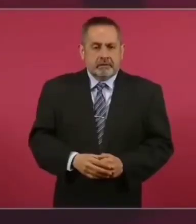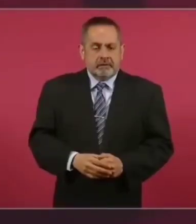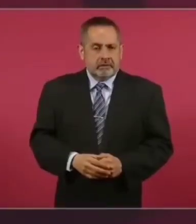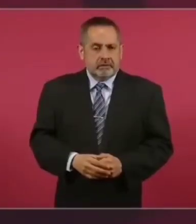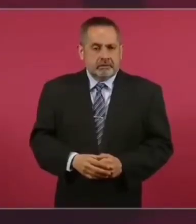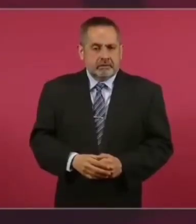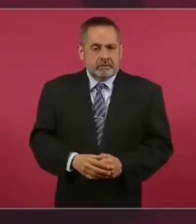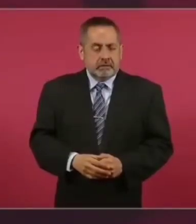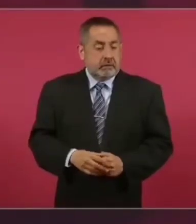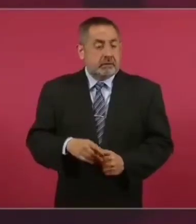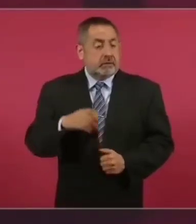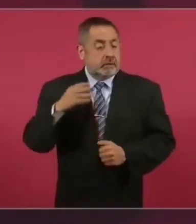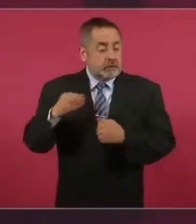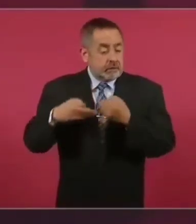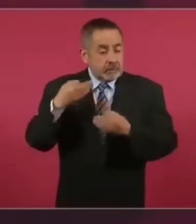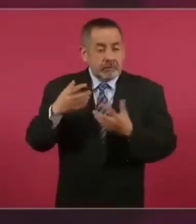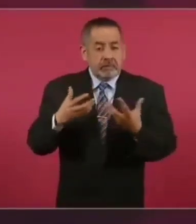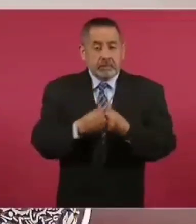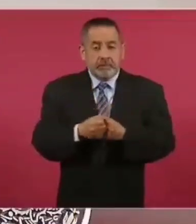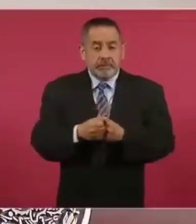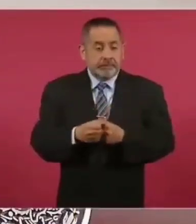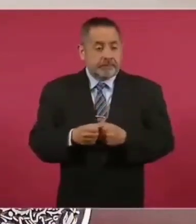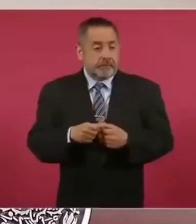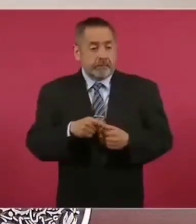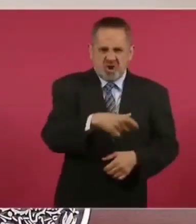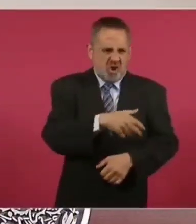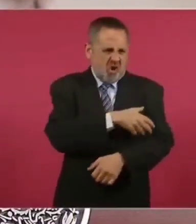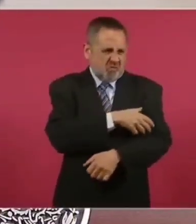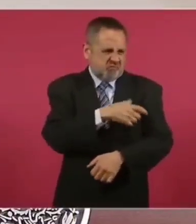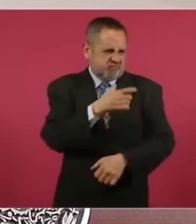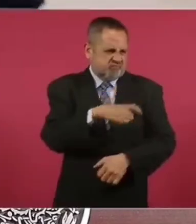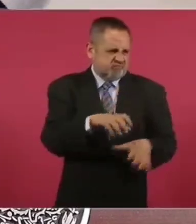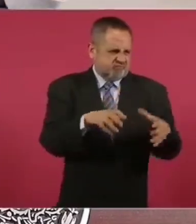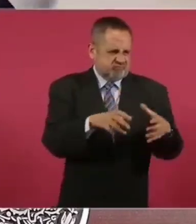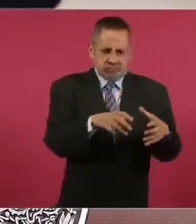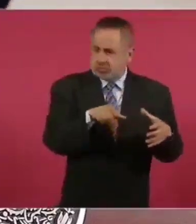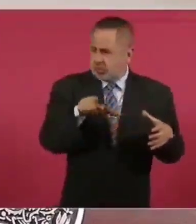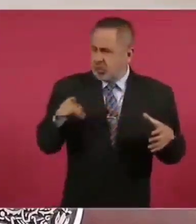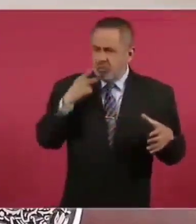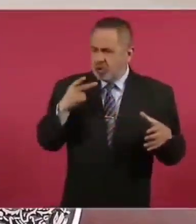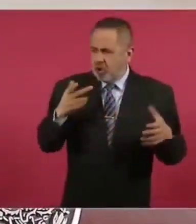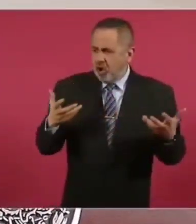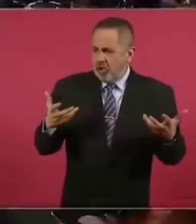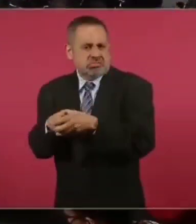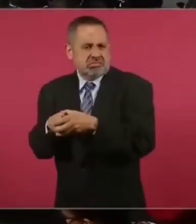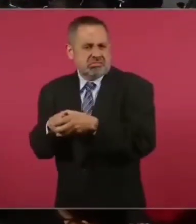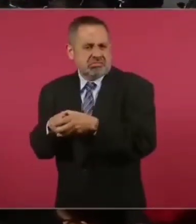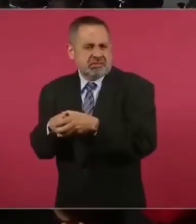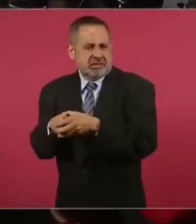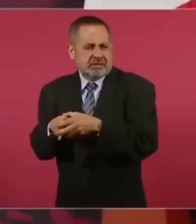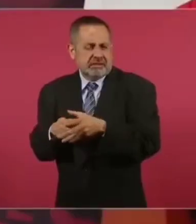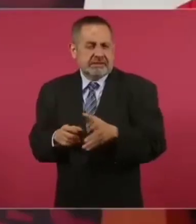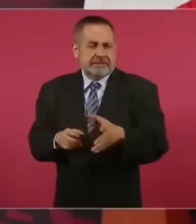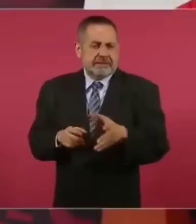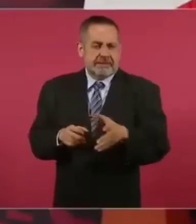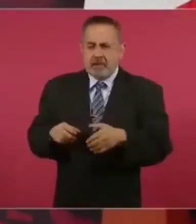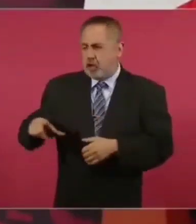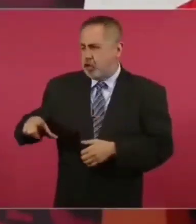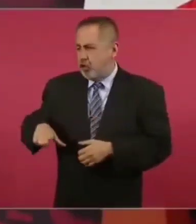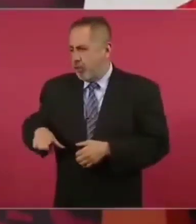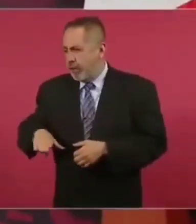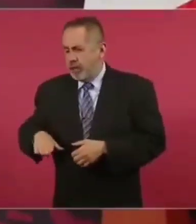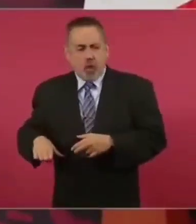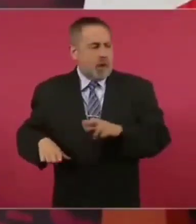unen el poder económico y el poder político, poder económico y poder político, lo público y lo privado,